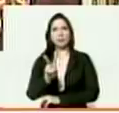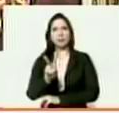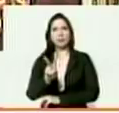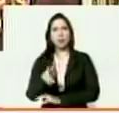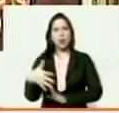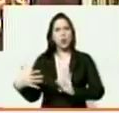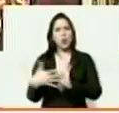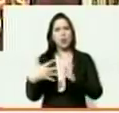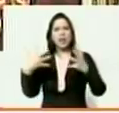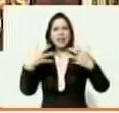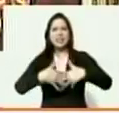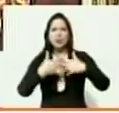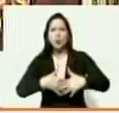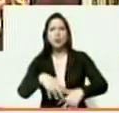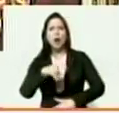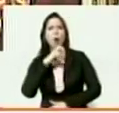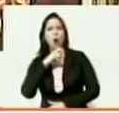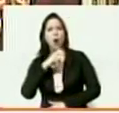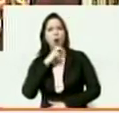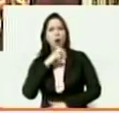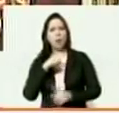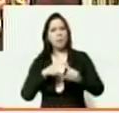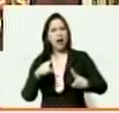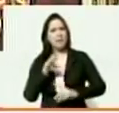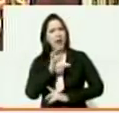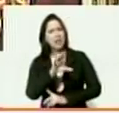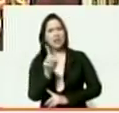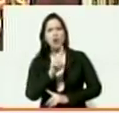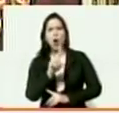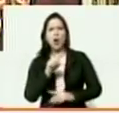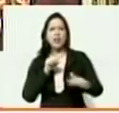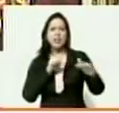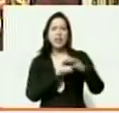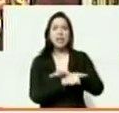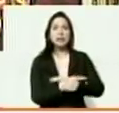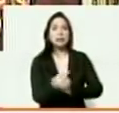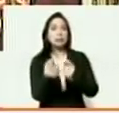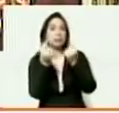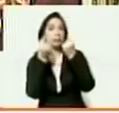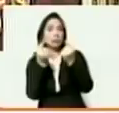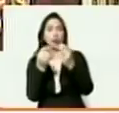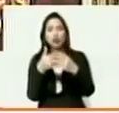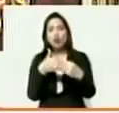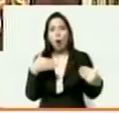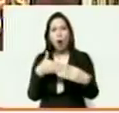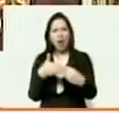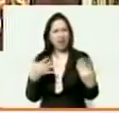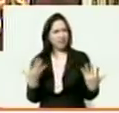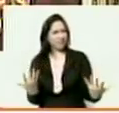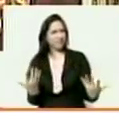contra la industria del oro, para que en el país no ingrese ni un dólar,